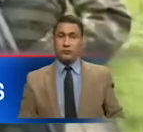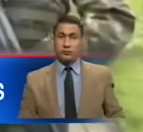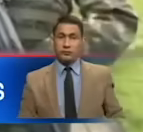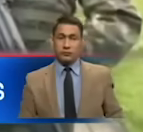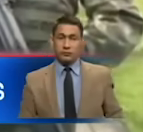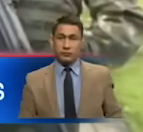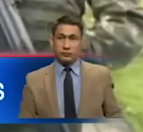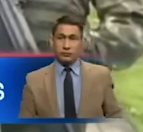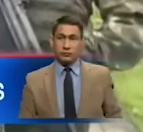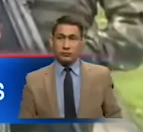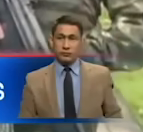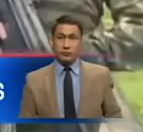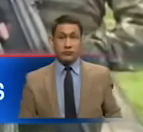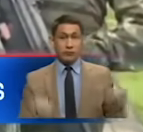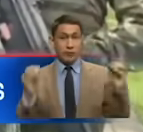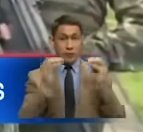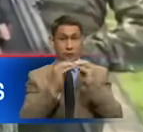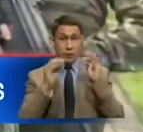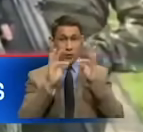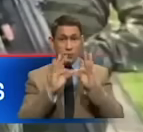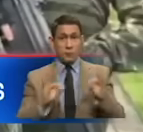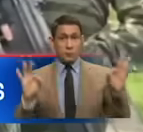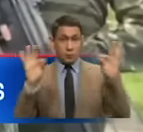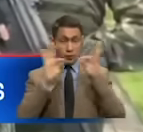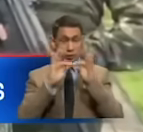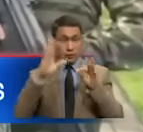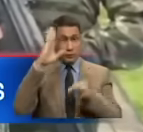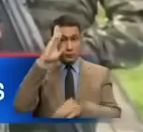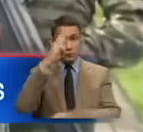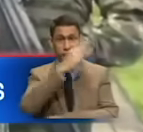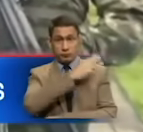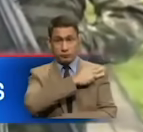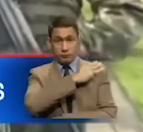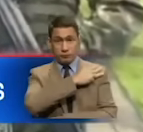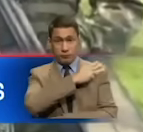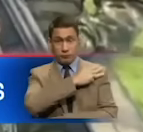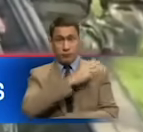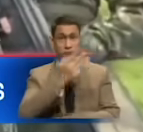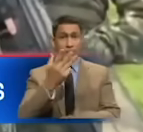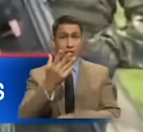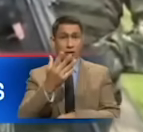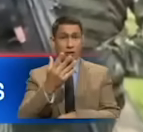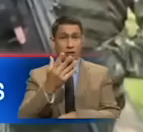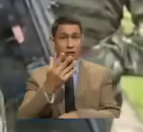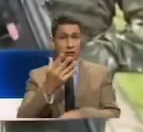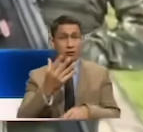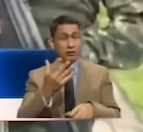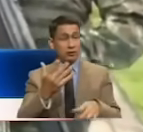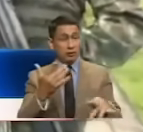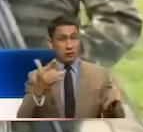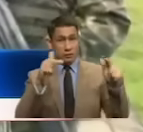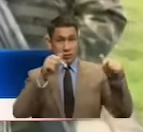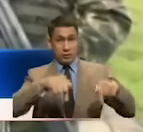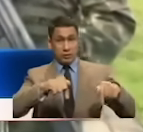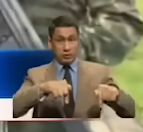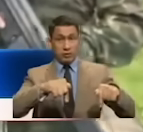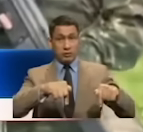Eso es importante, es muy importante, por cuanto la presencia militar dentro de las instalaciones va a influir bastante en